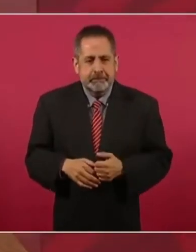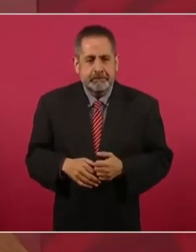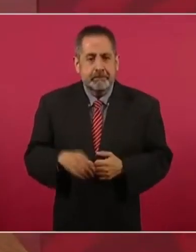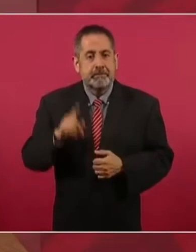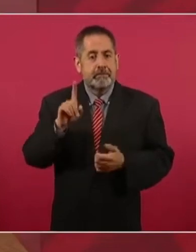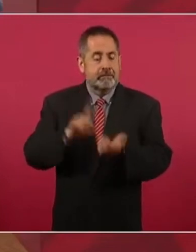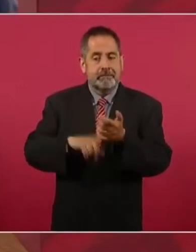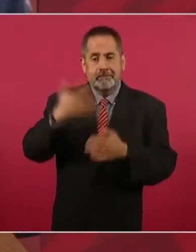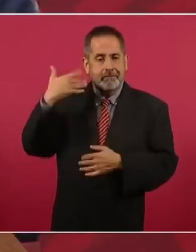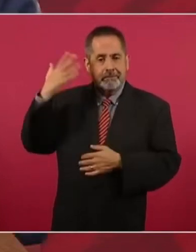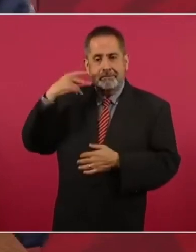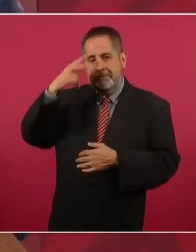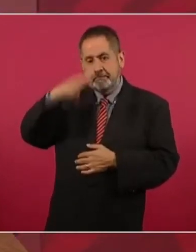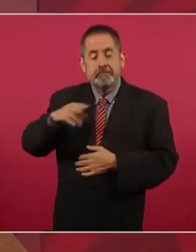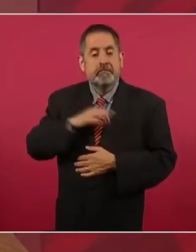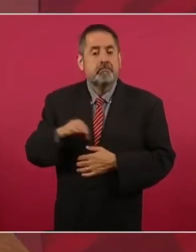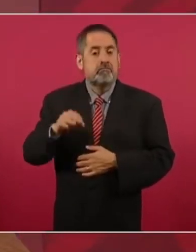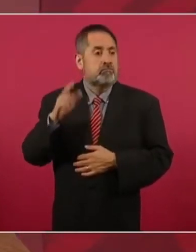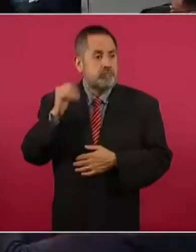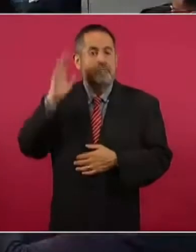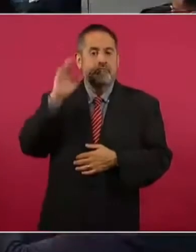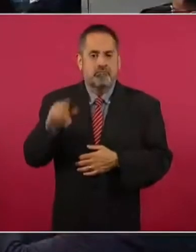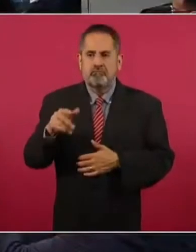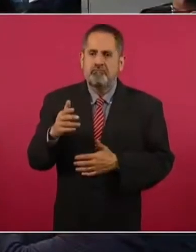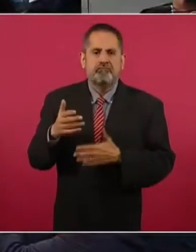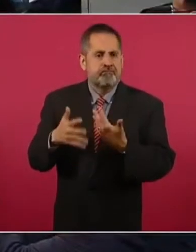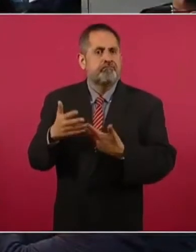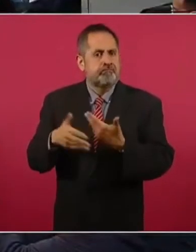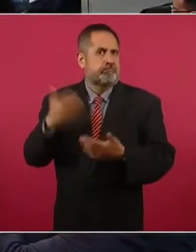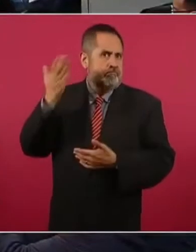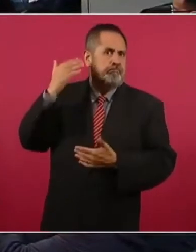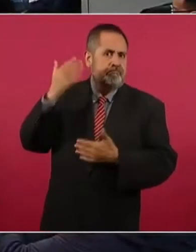México logró un desarrollo